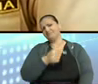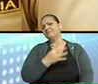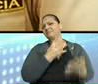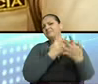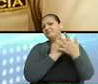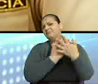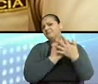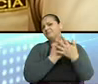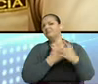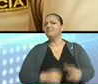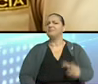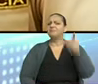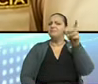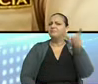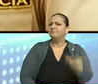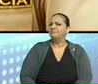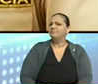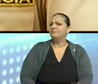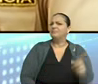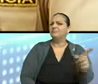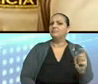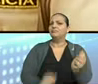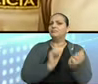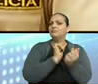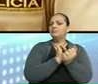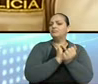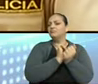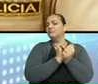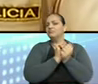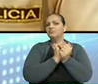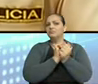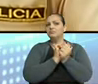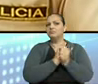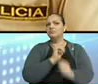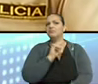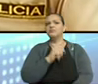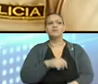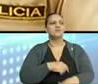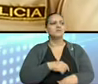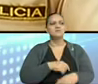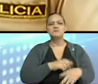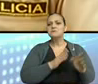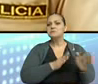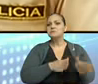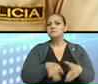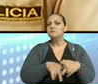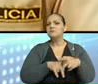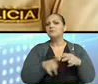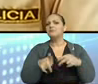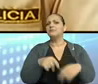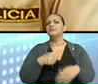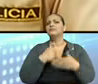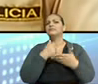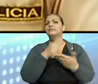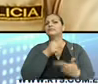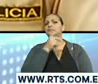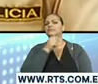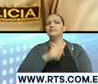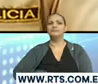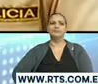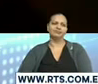está rebalando por ahí, algún muñequeo. ¿Algún compromiso? O le dijeron, mira, esta llave de este